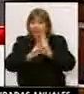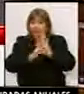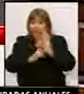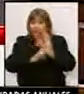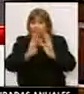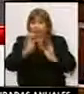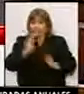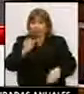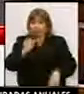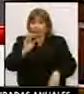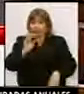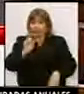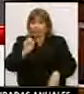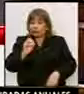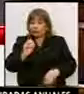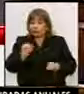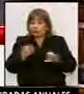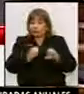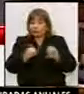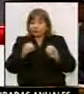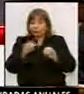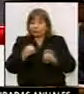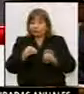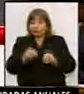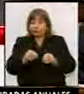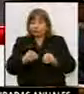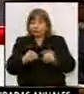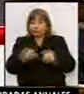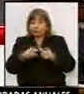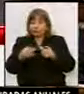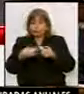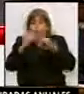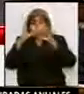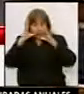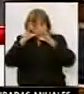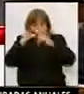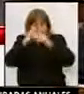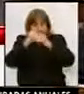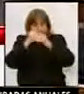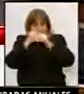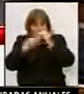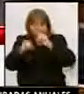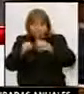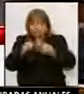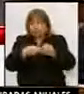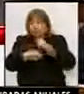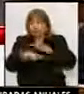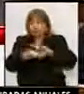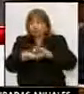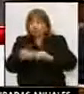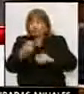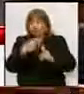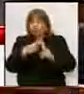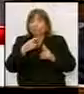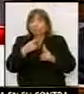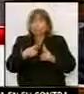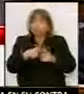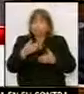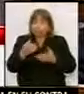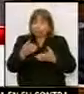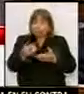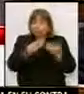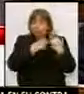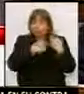banco ha generado este tipo de espacios oscuros para que estos funcionarios puedan actuar dolosamente. Entonces, las